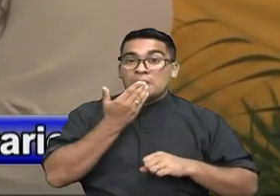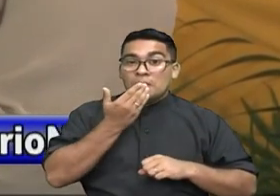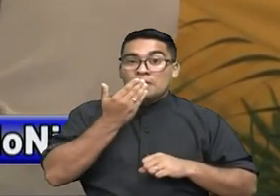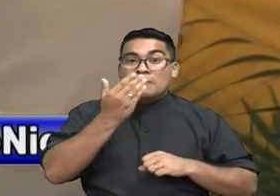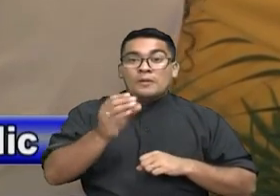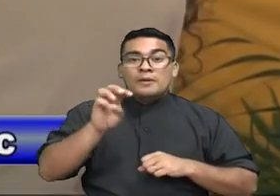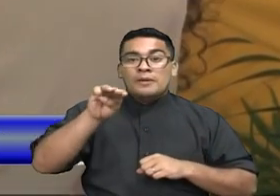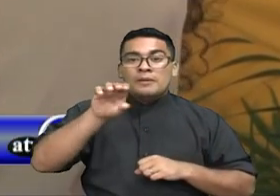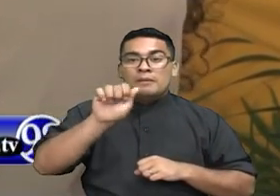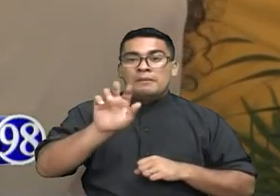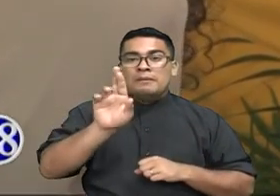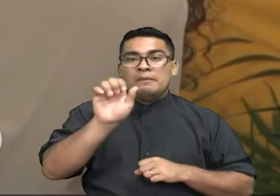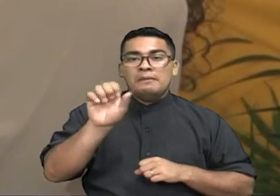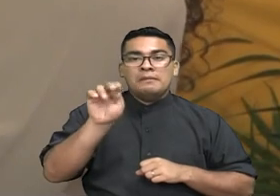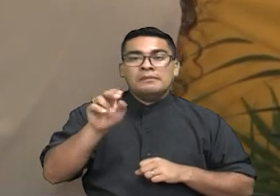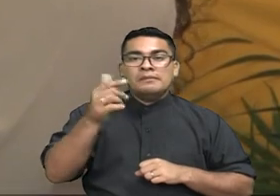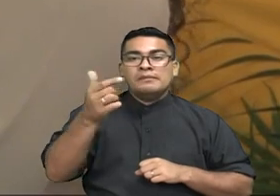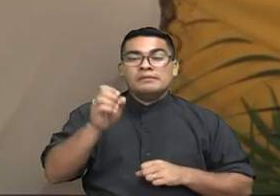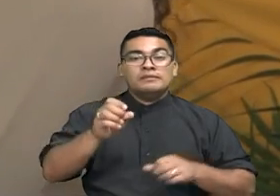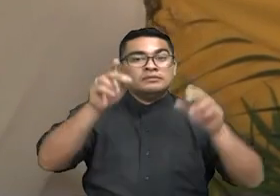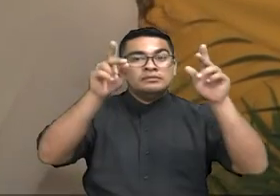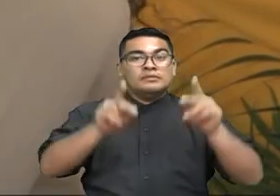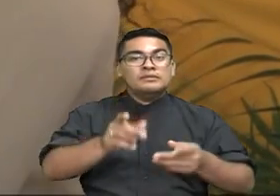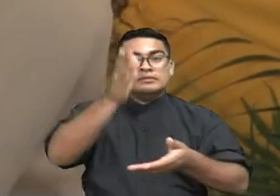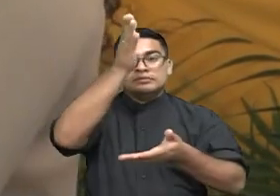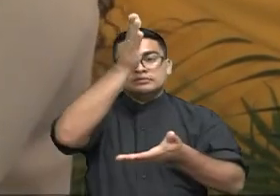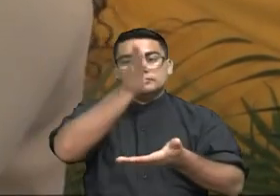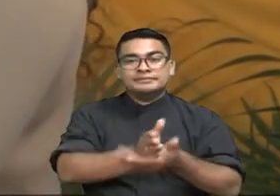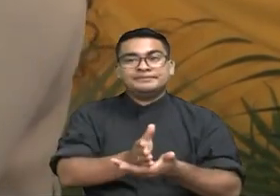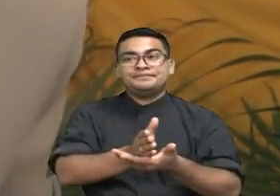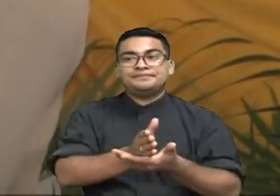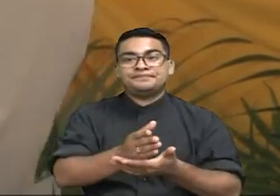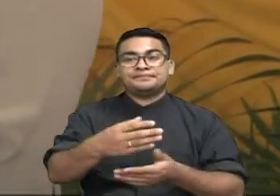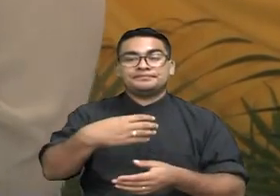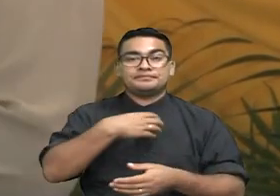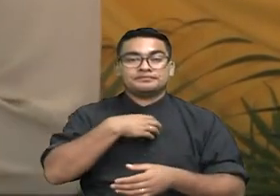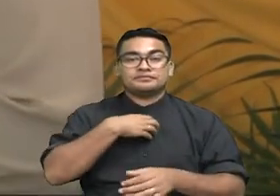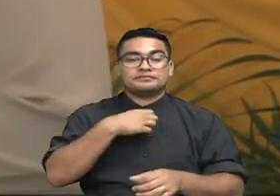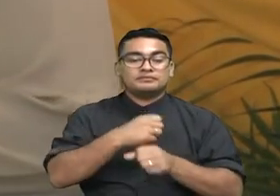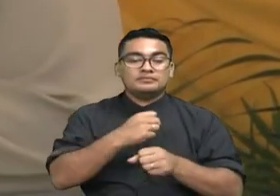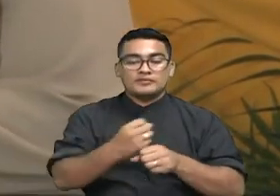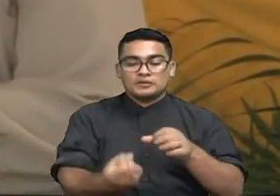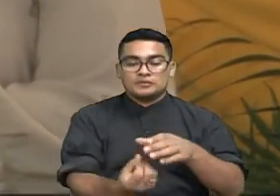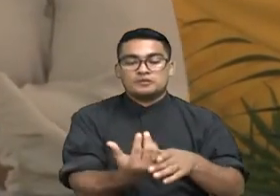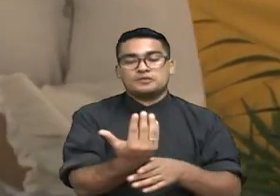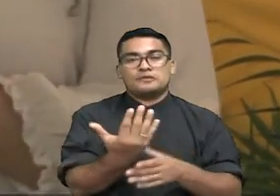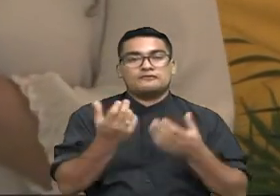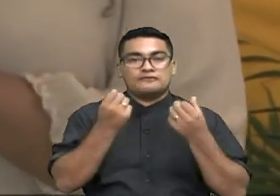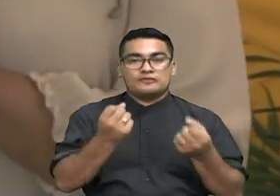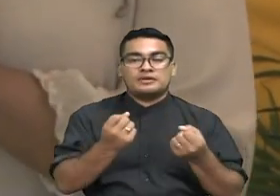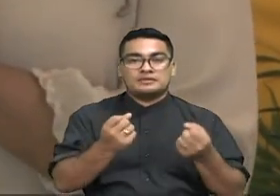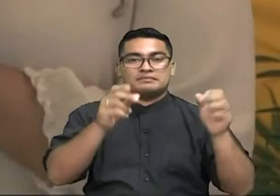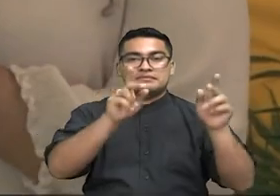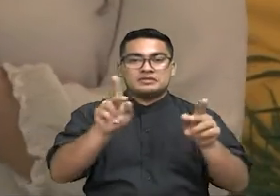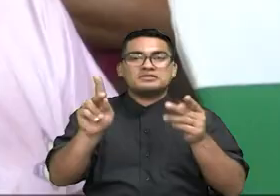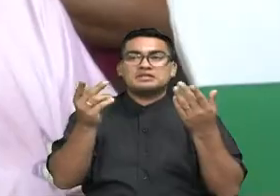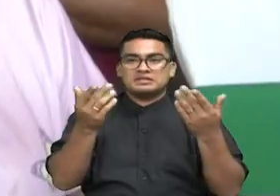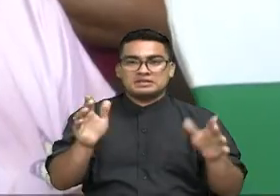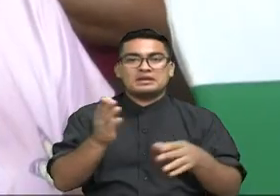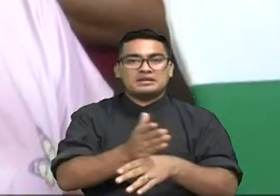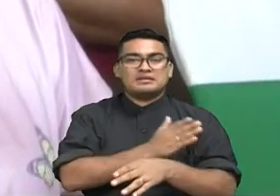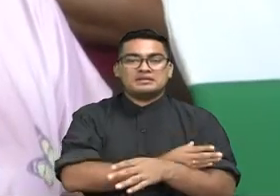del marango y se decidan a iniciar su cultivo o a fortalecer su cultivo quienes ya